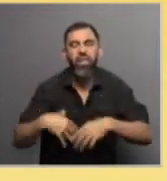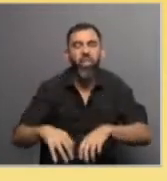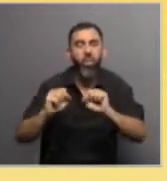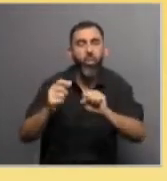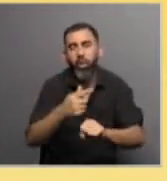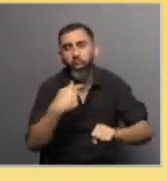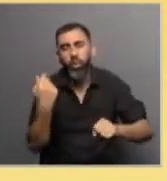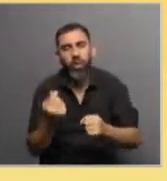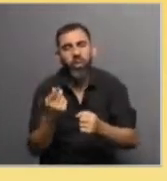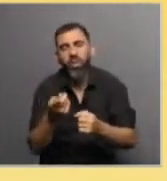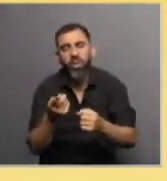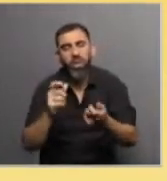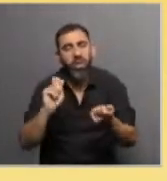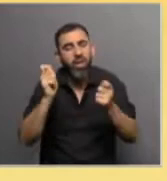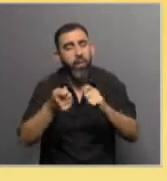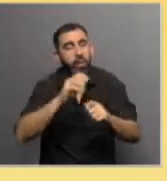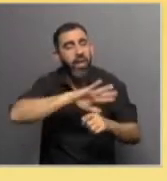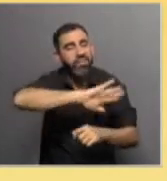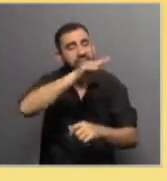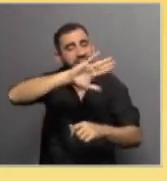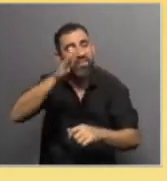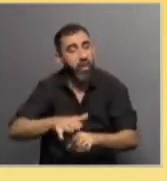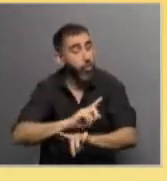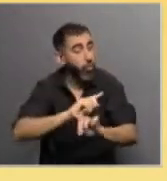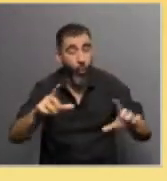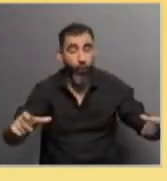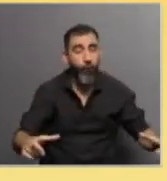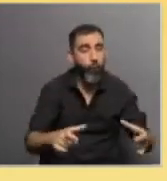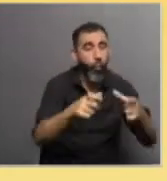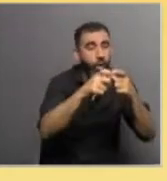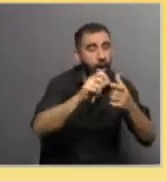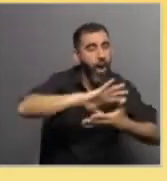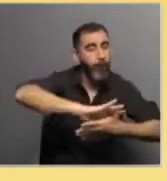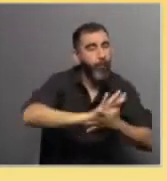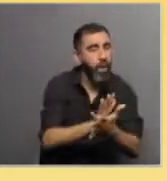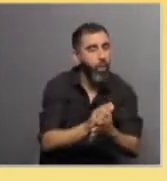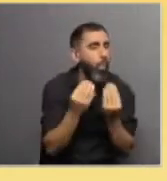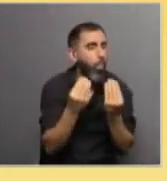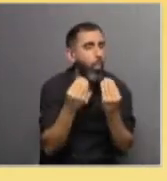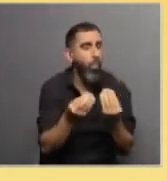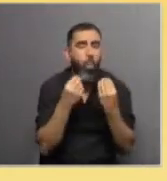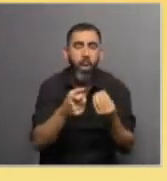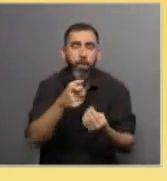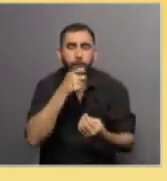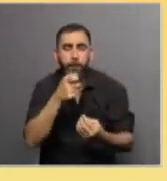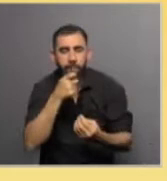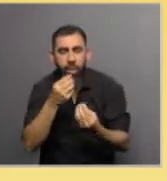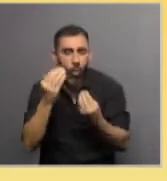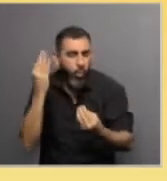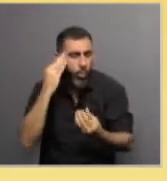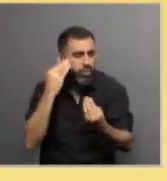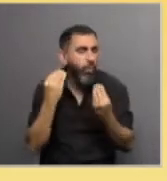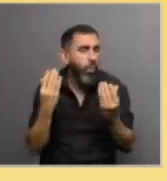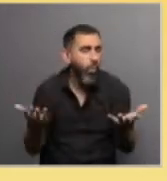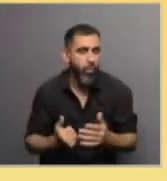bueno, cambiara de ser un cerro a ser, bueno, un volcán extinguido, un conducto volcánico? ¿Cuáles son esos minerales? ¿Cuáles son las pistas que les van contando